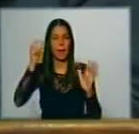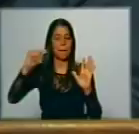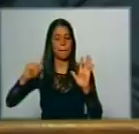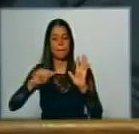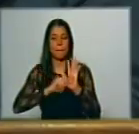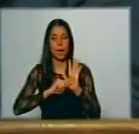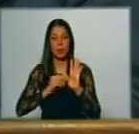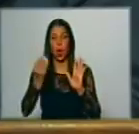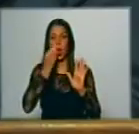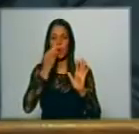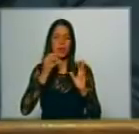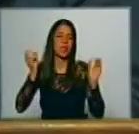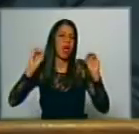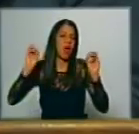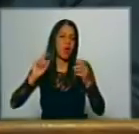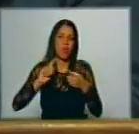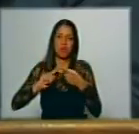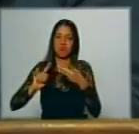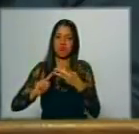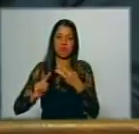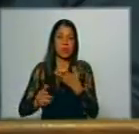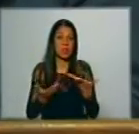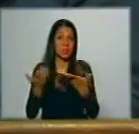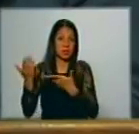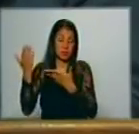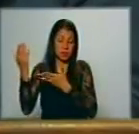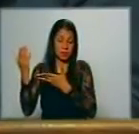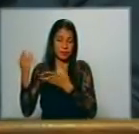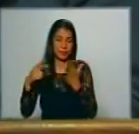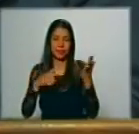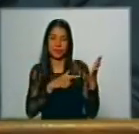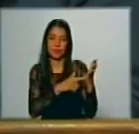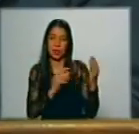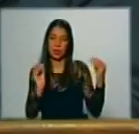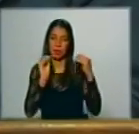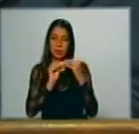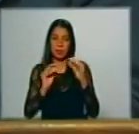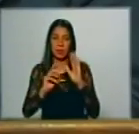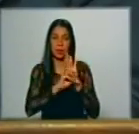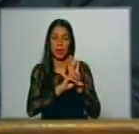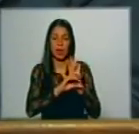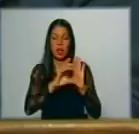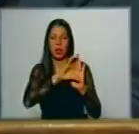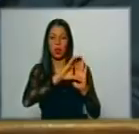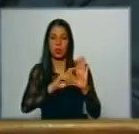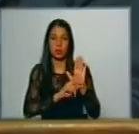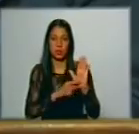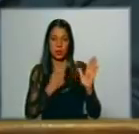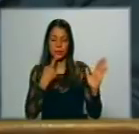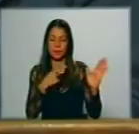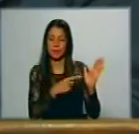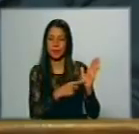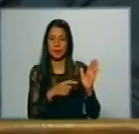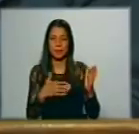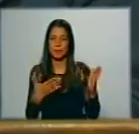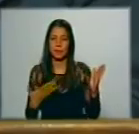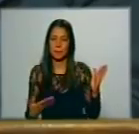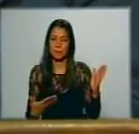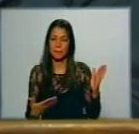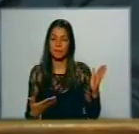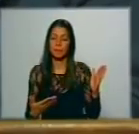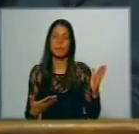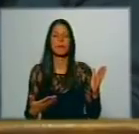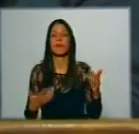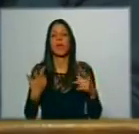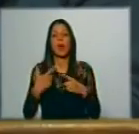precios de los bienes y servicios de conformidad con esta ley constitucional, se considerará, entre